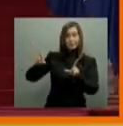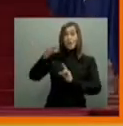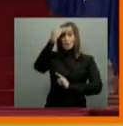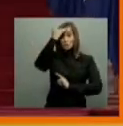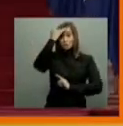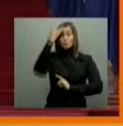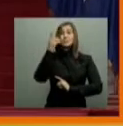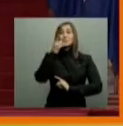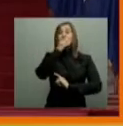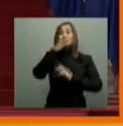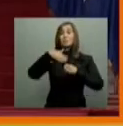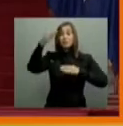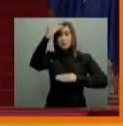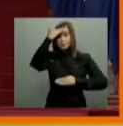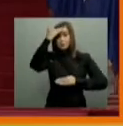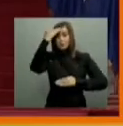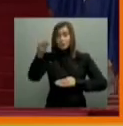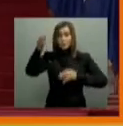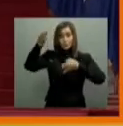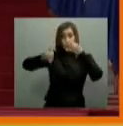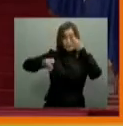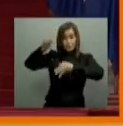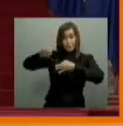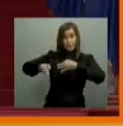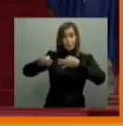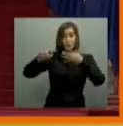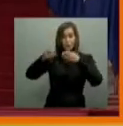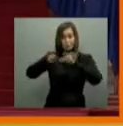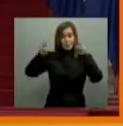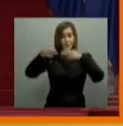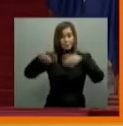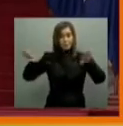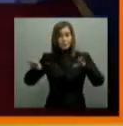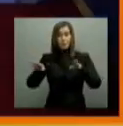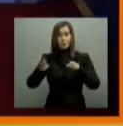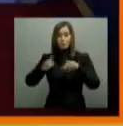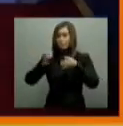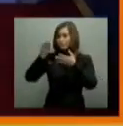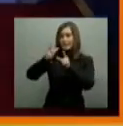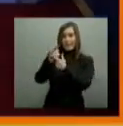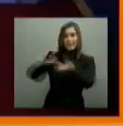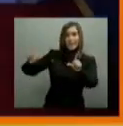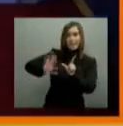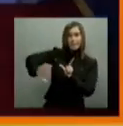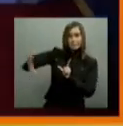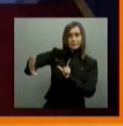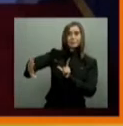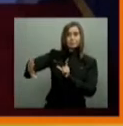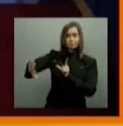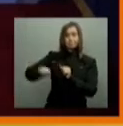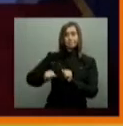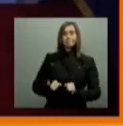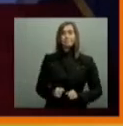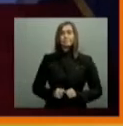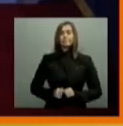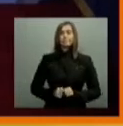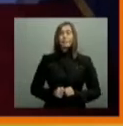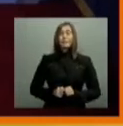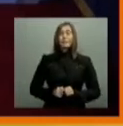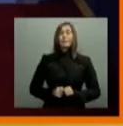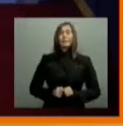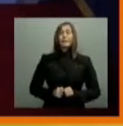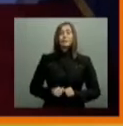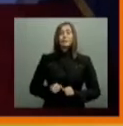reciben el doble en ayuda es decir la tarjeta solidaridad que le cambiaron el nombre a supérate y dice que un total de